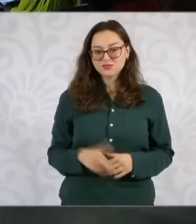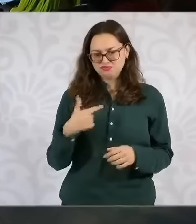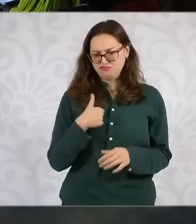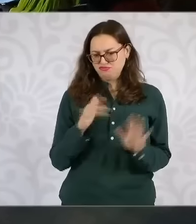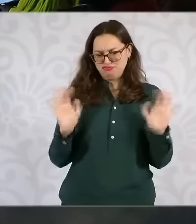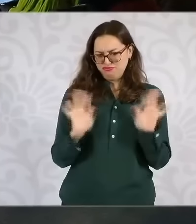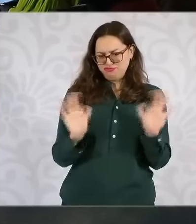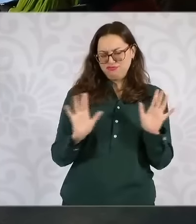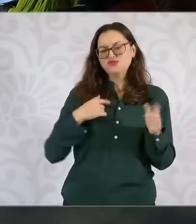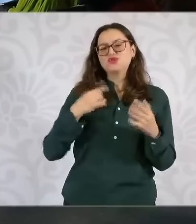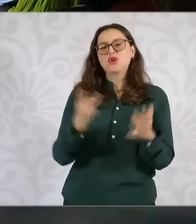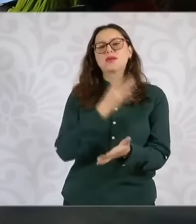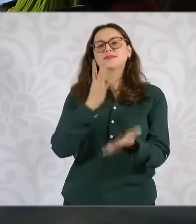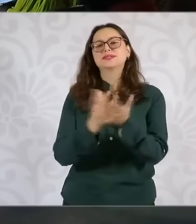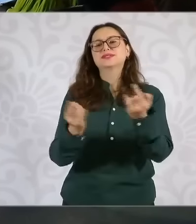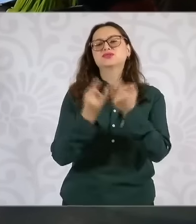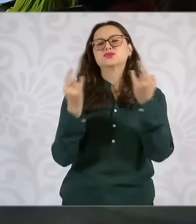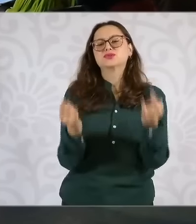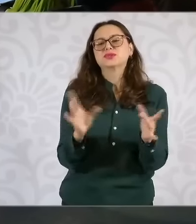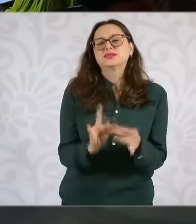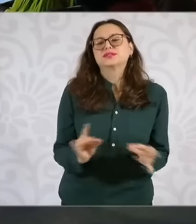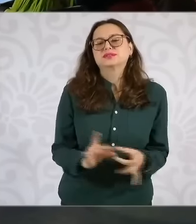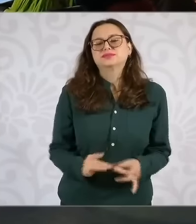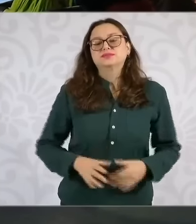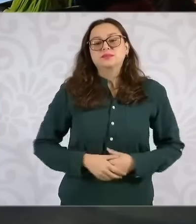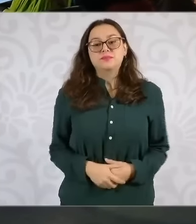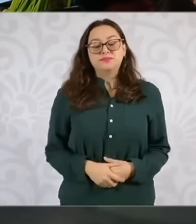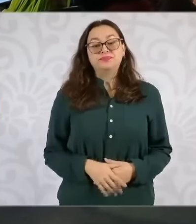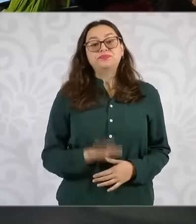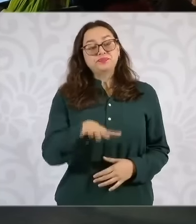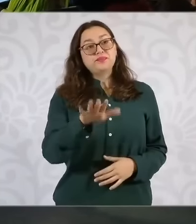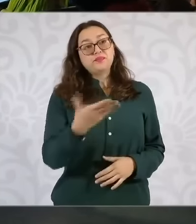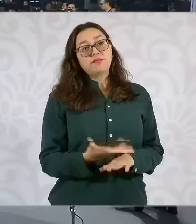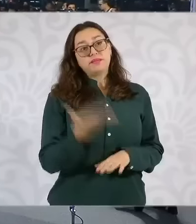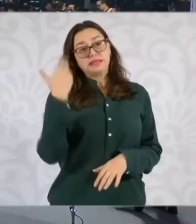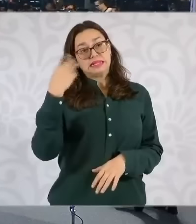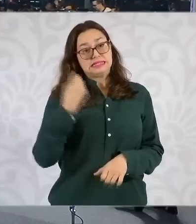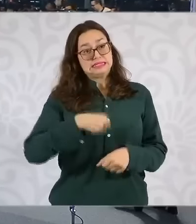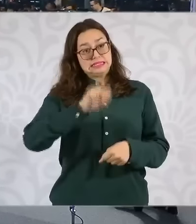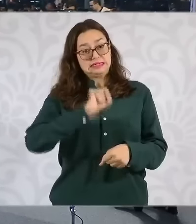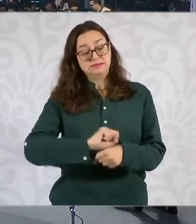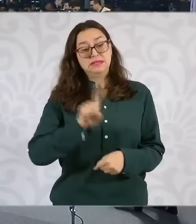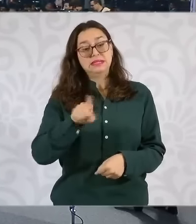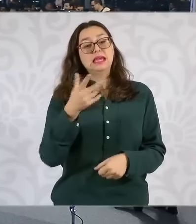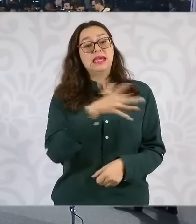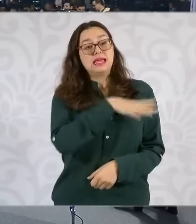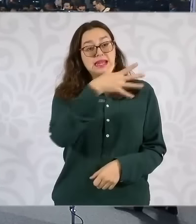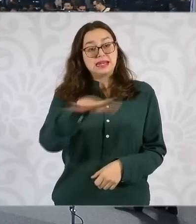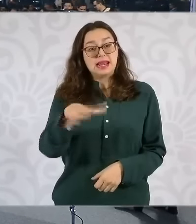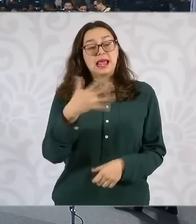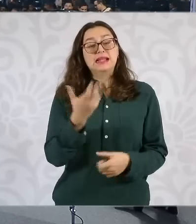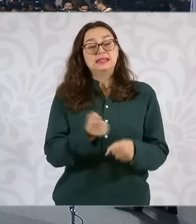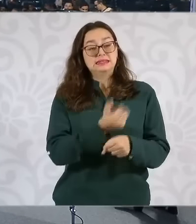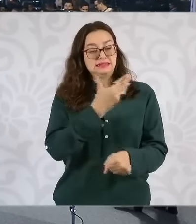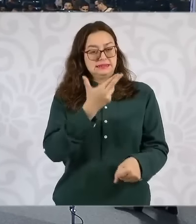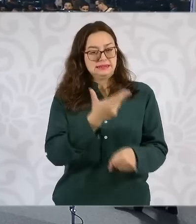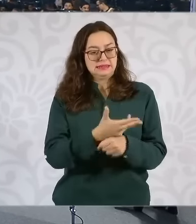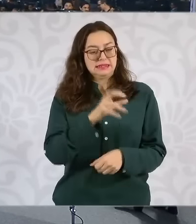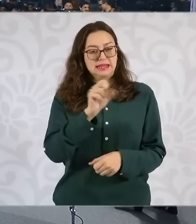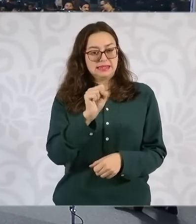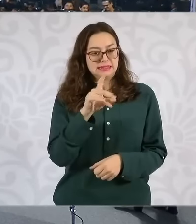semana pasada el secretario de la Defensa, el general Trevilla, estuvo en Nuevo Laredo, Tamaulipas, donde se construye la sede nacional de aduanas. Estuvo acompañado